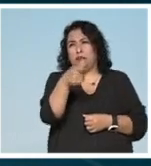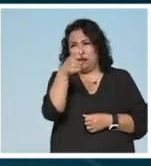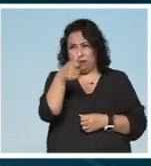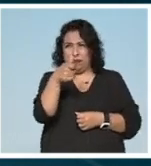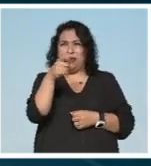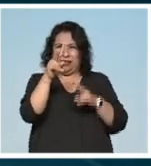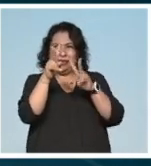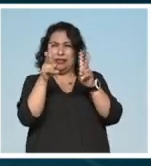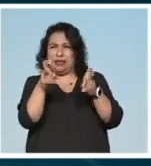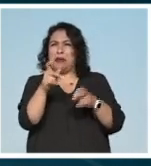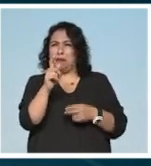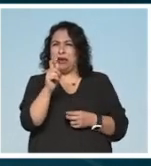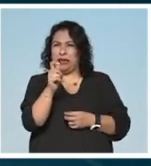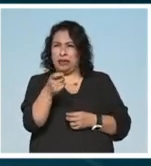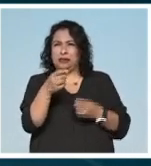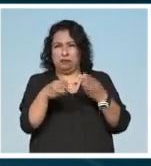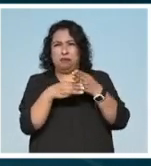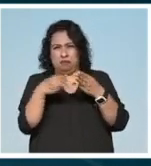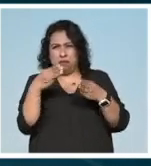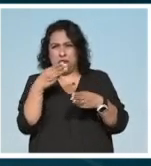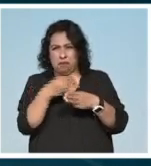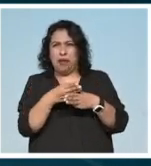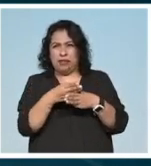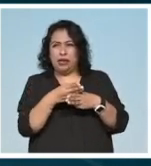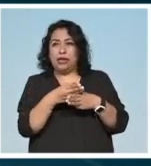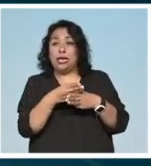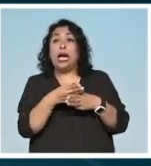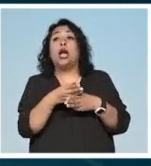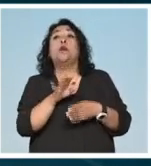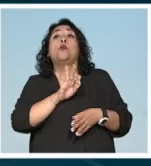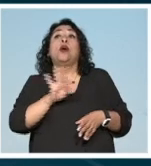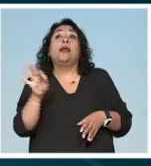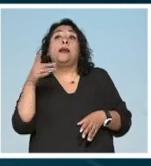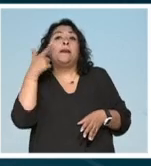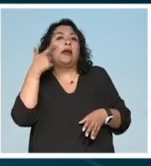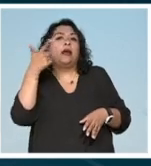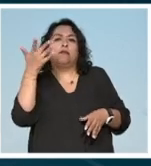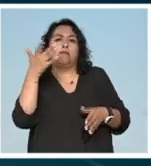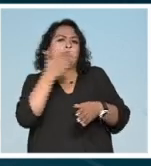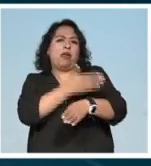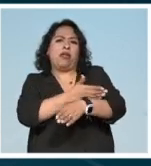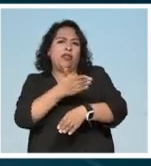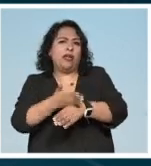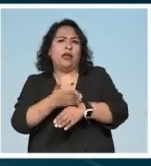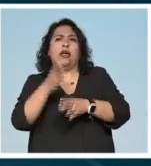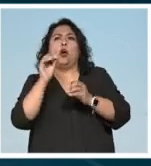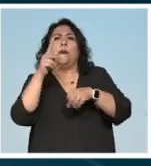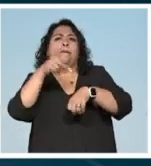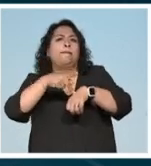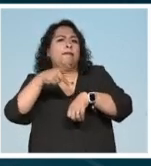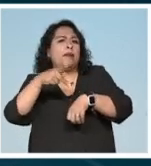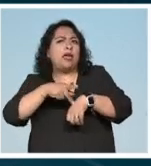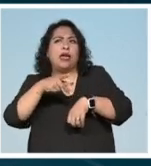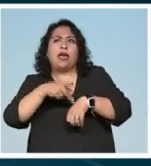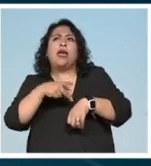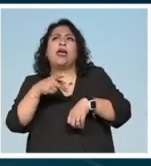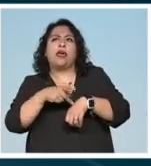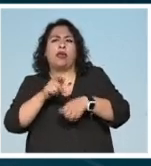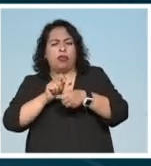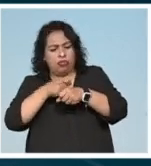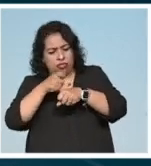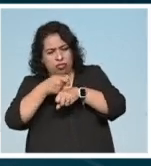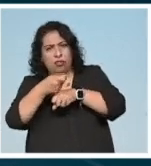unidad temática se refiere al material con el cual está elaborado y se puede percibir desde la madera hasta la piedra jabonosa que es tallada